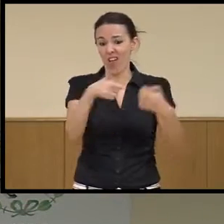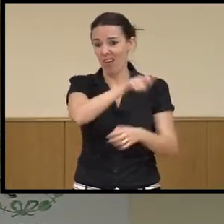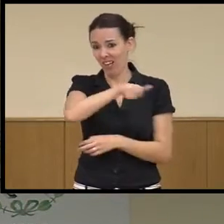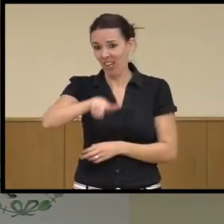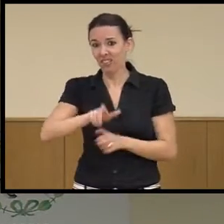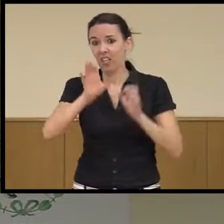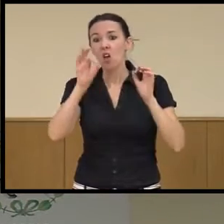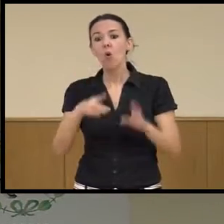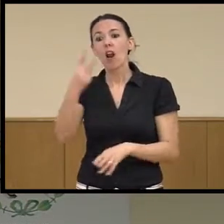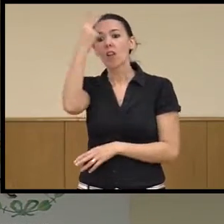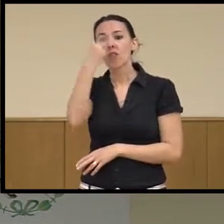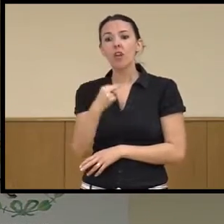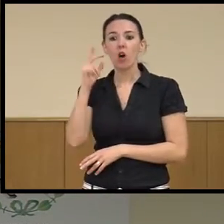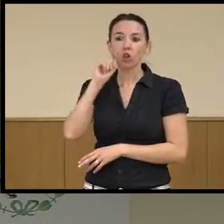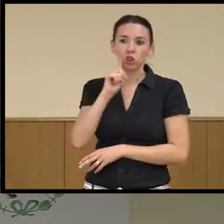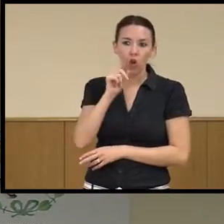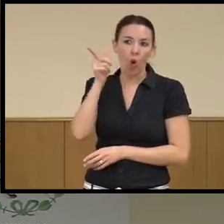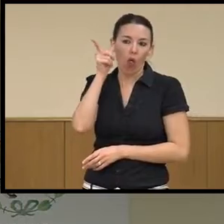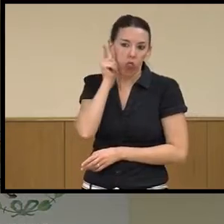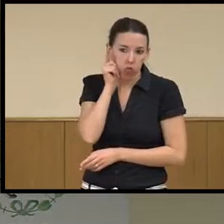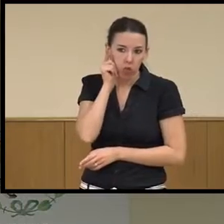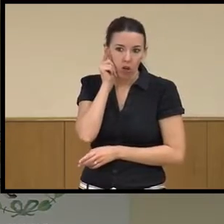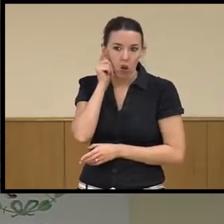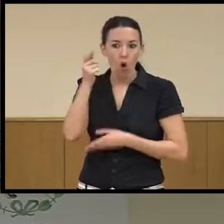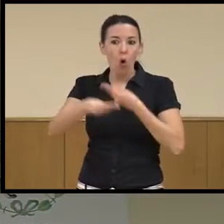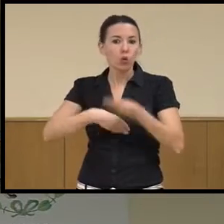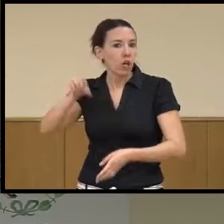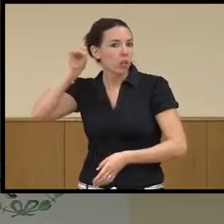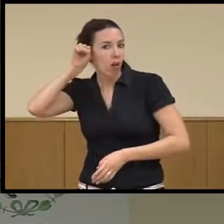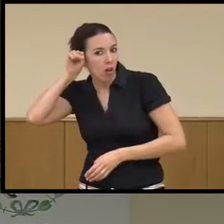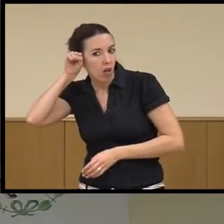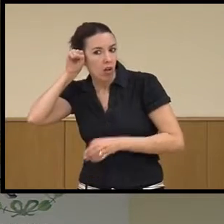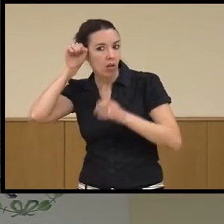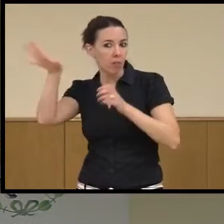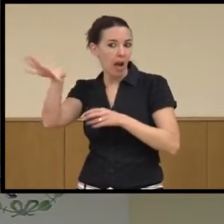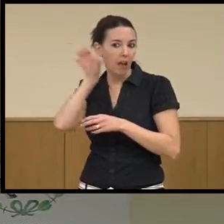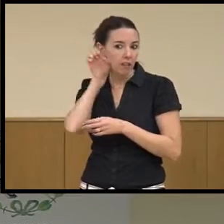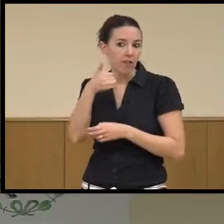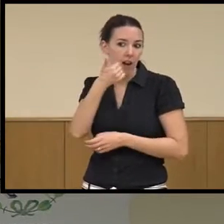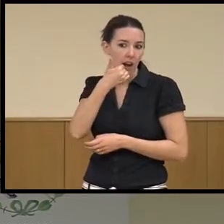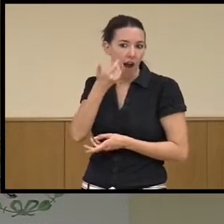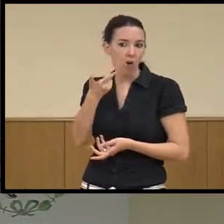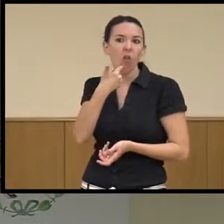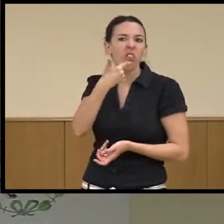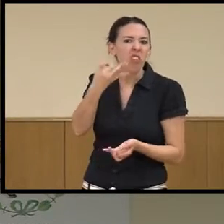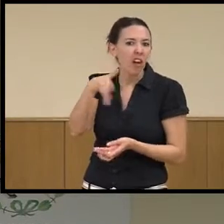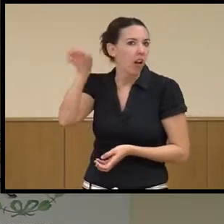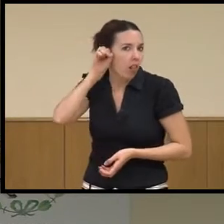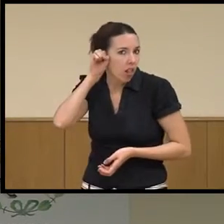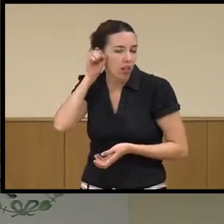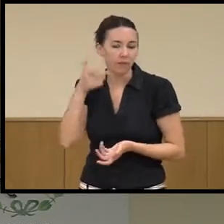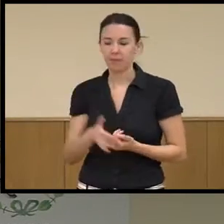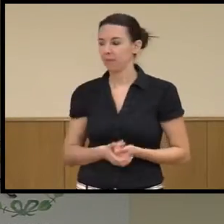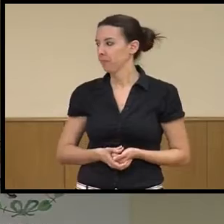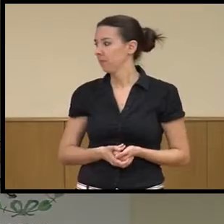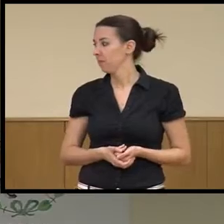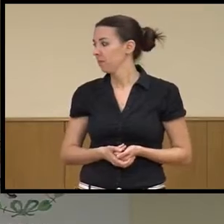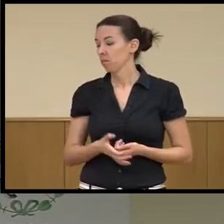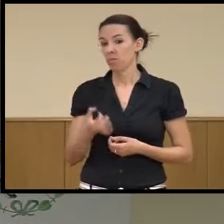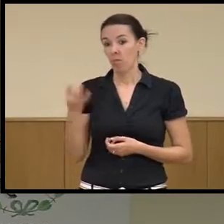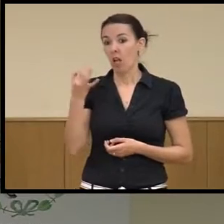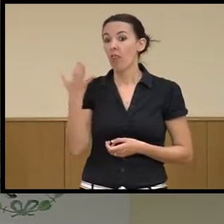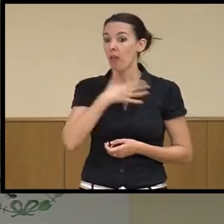a nuestro ciego y sordo o medio sordo, utilizando la trompetilla para entender algo de lo que pregona el otro protagonista, que debe ser